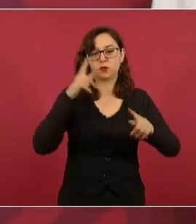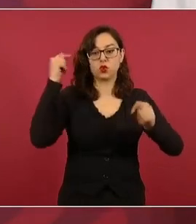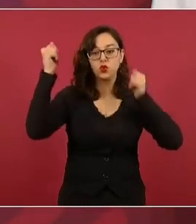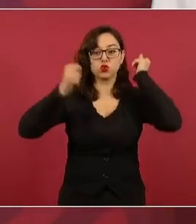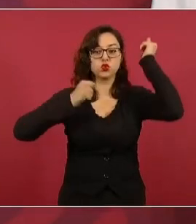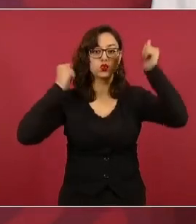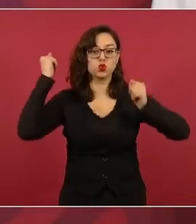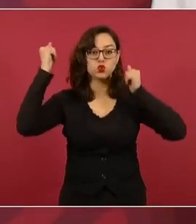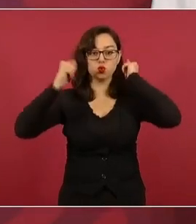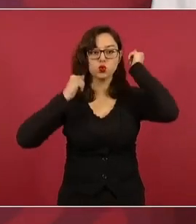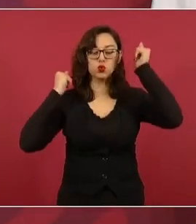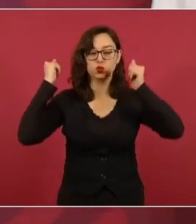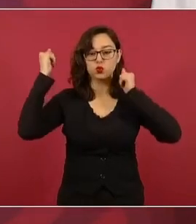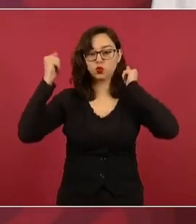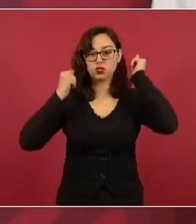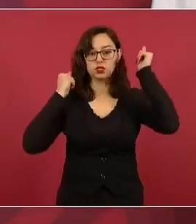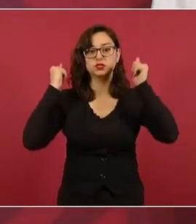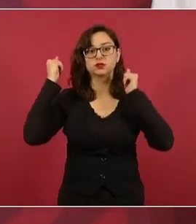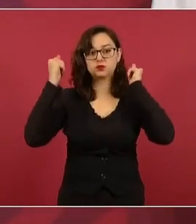Tienen también